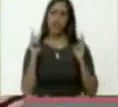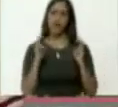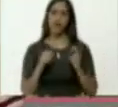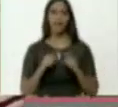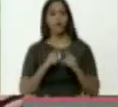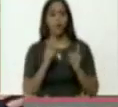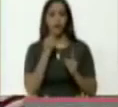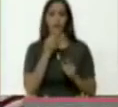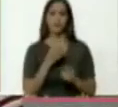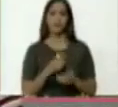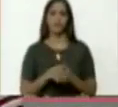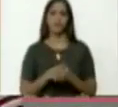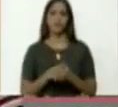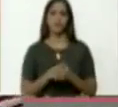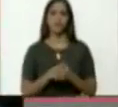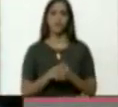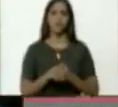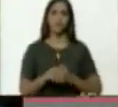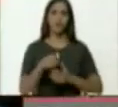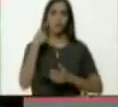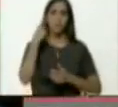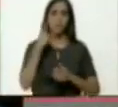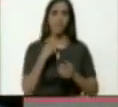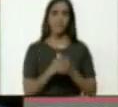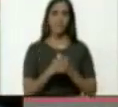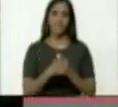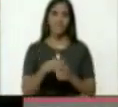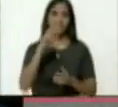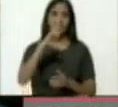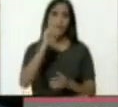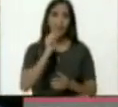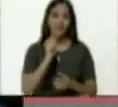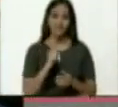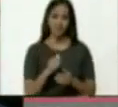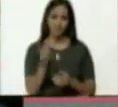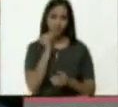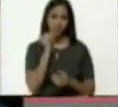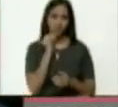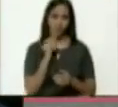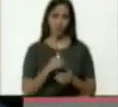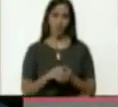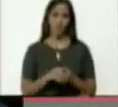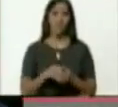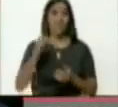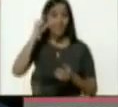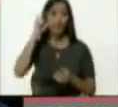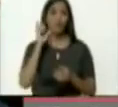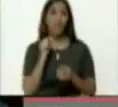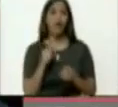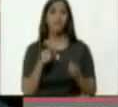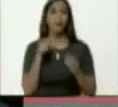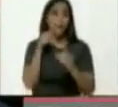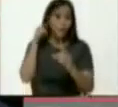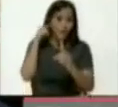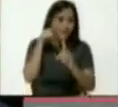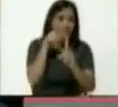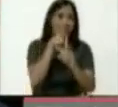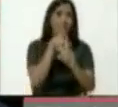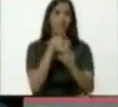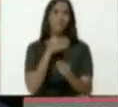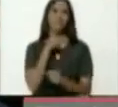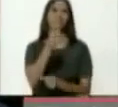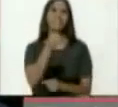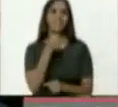mira, mira, Pelafustán, te quedan 3 meses, ¿oíste? Y en estos días vamos a perseguirte para hacerte una